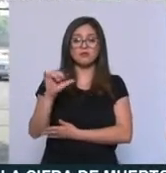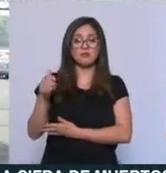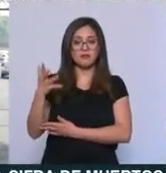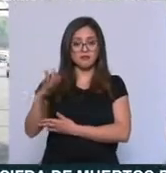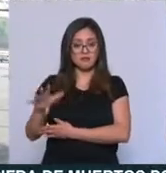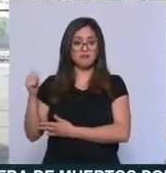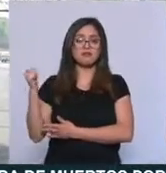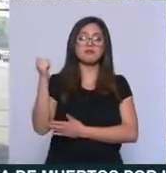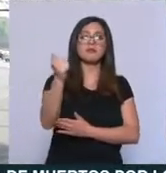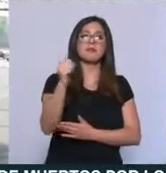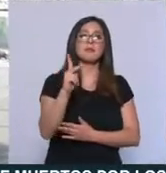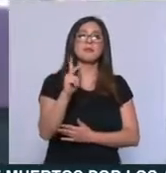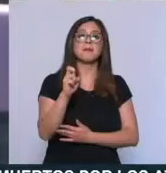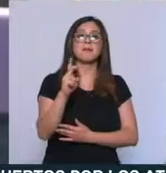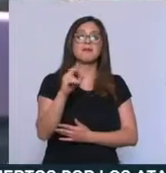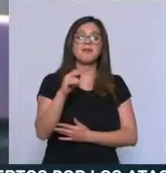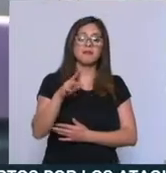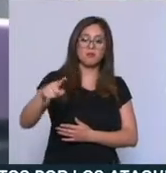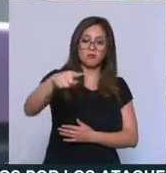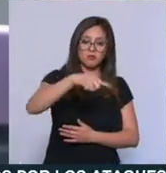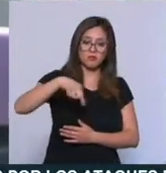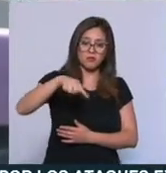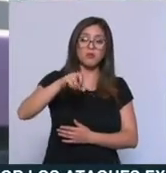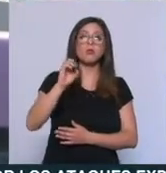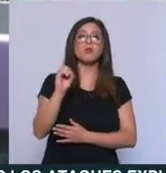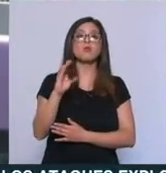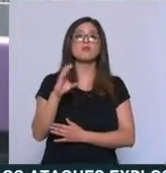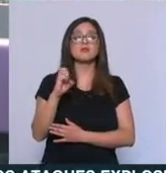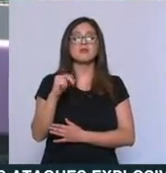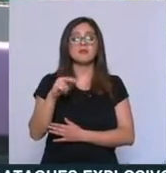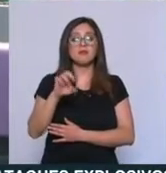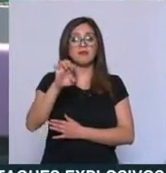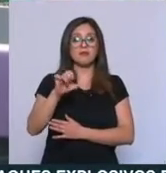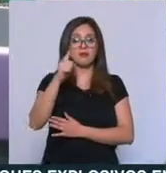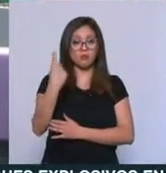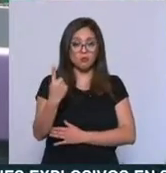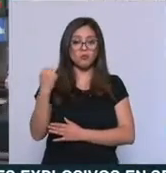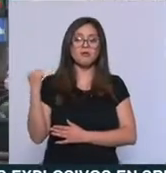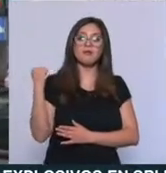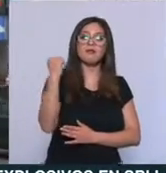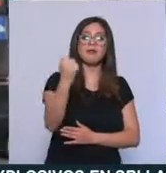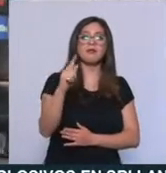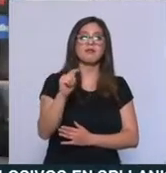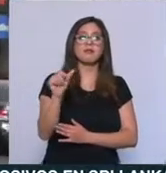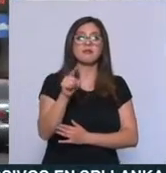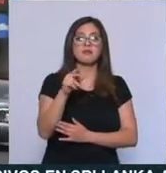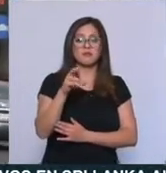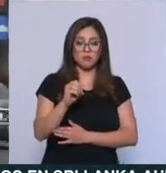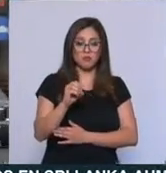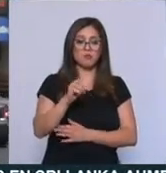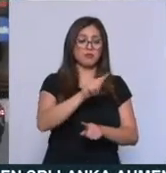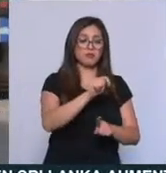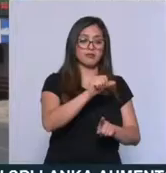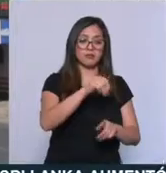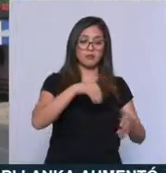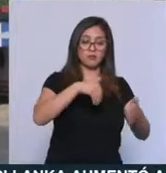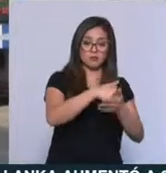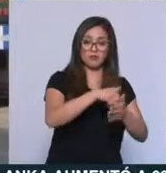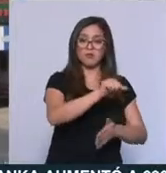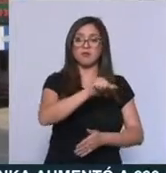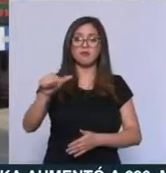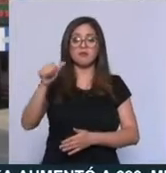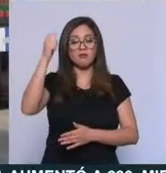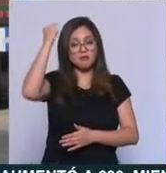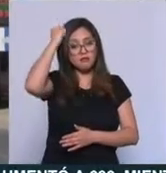a Periférico. Oceanía, Eje 1 Norte a Taxímetros. Y Vía Tapo de Avenida Texcoco a